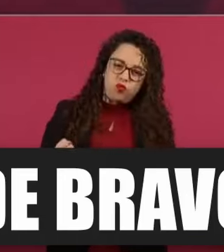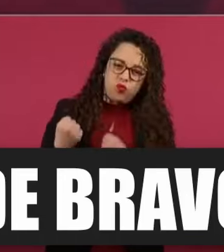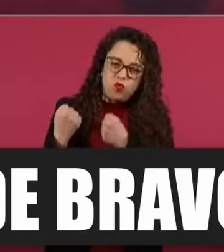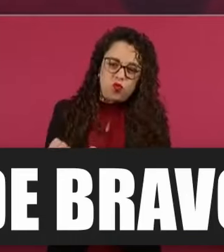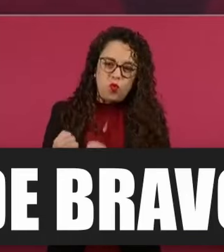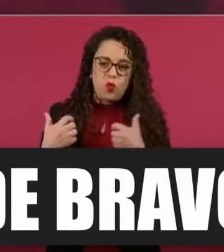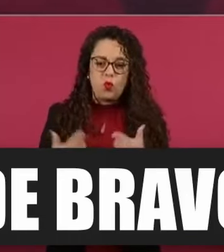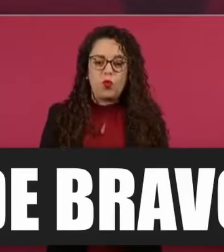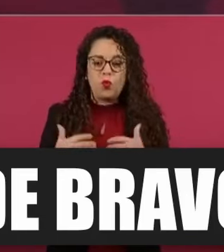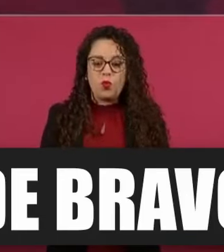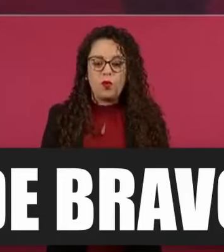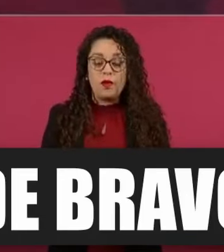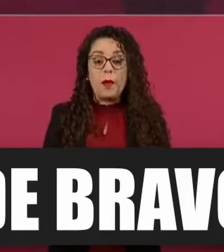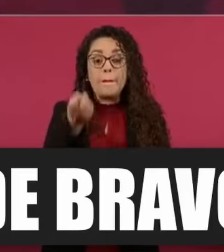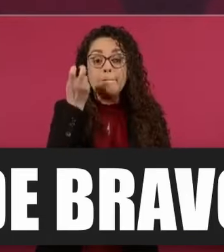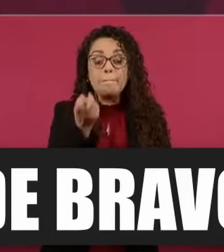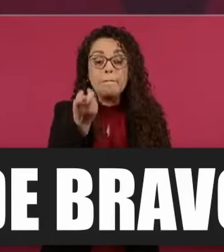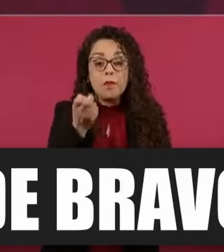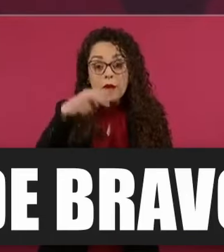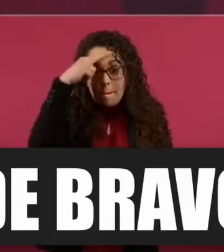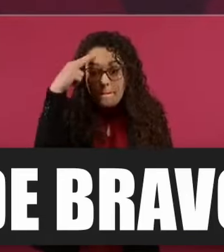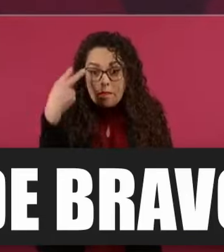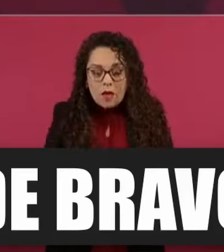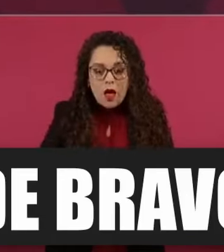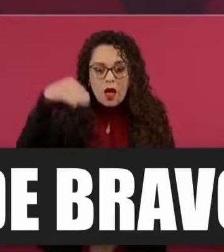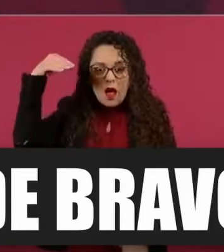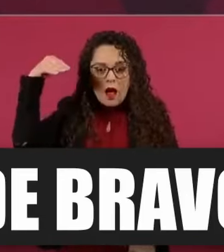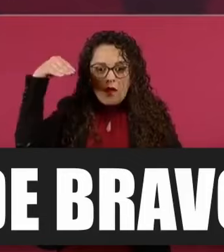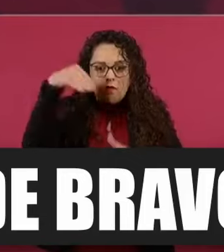Por eso era la decadencia de México.